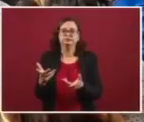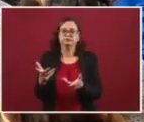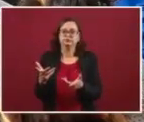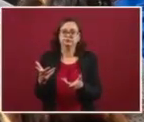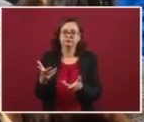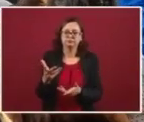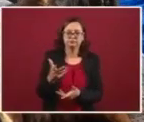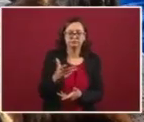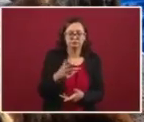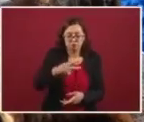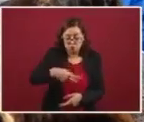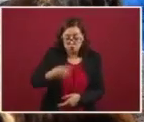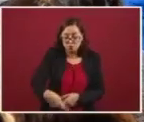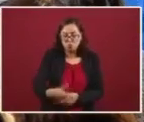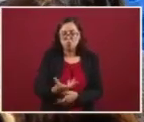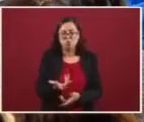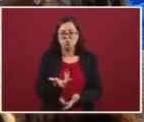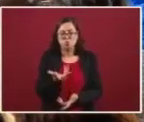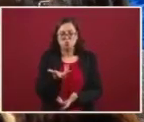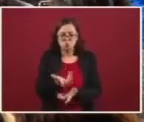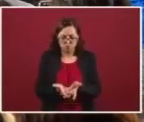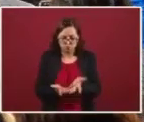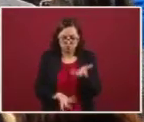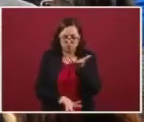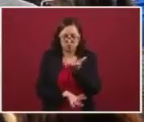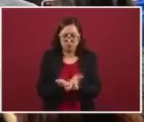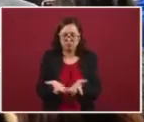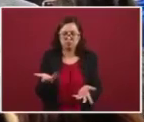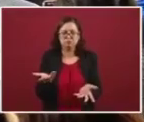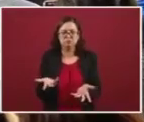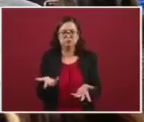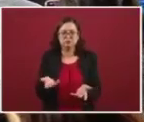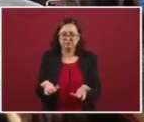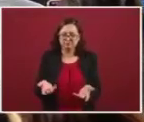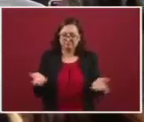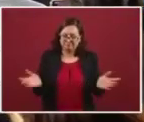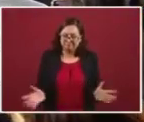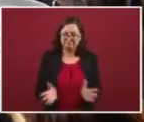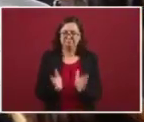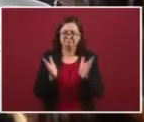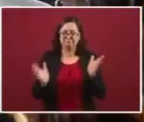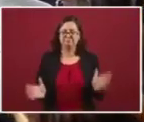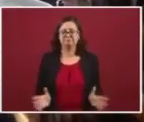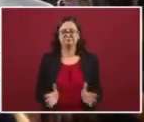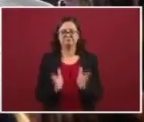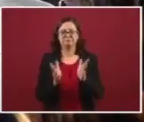a los productores nacionales y producir en México lo que consumimos.